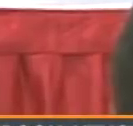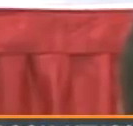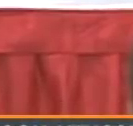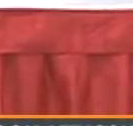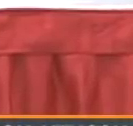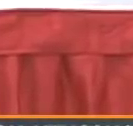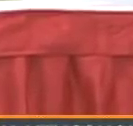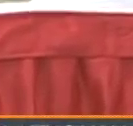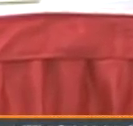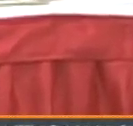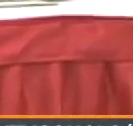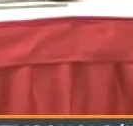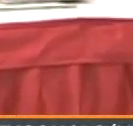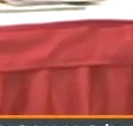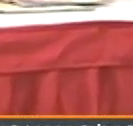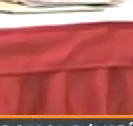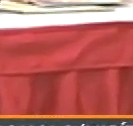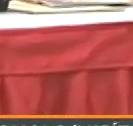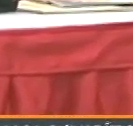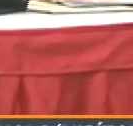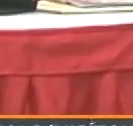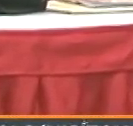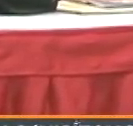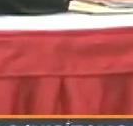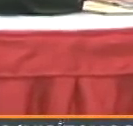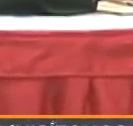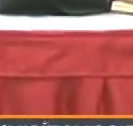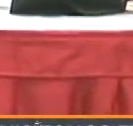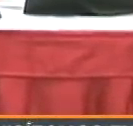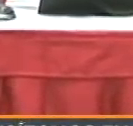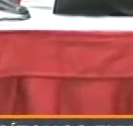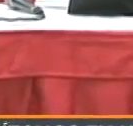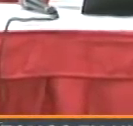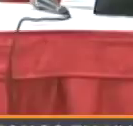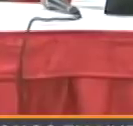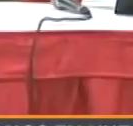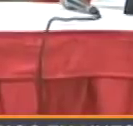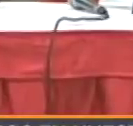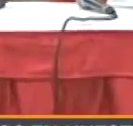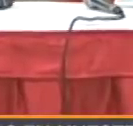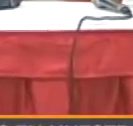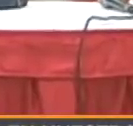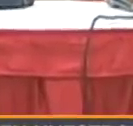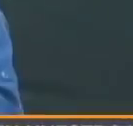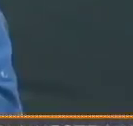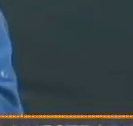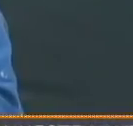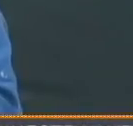Julio Chávez, Pedro Elías Carreño, Jorge Rodríguez,